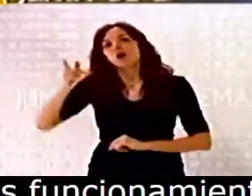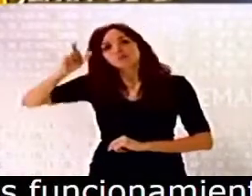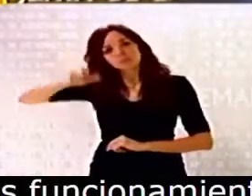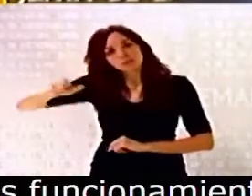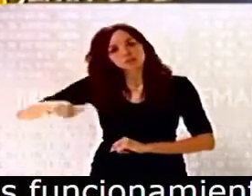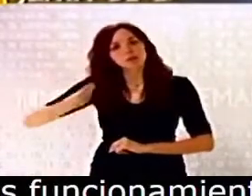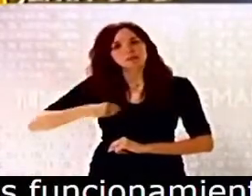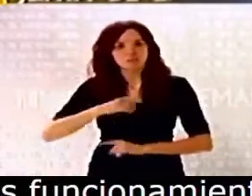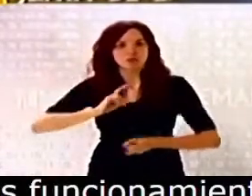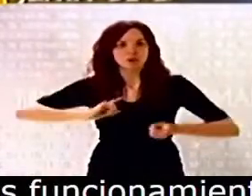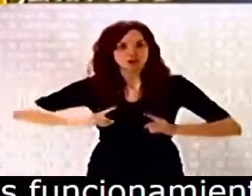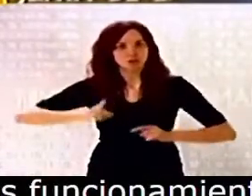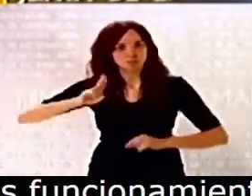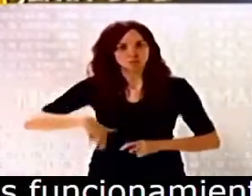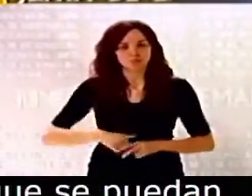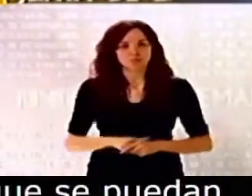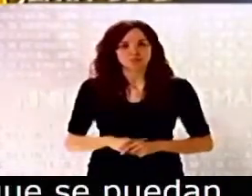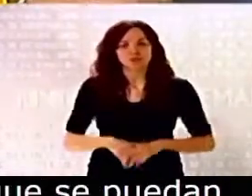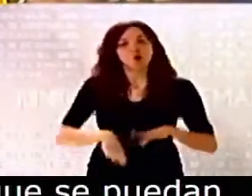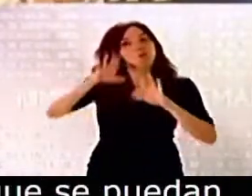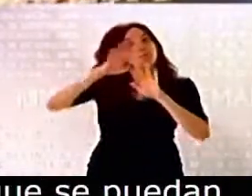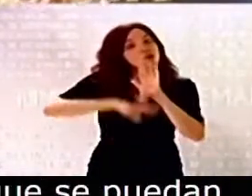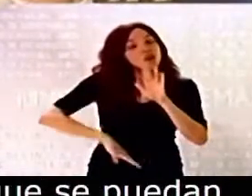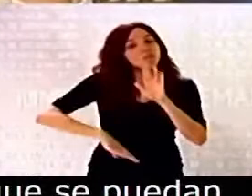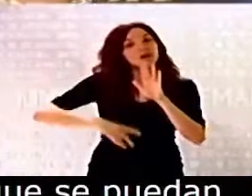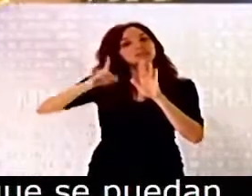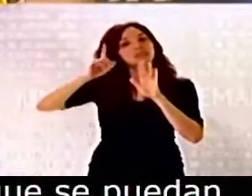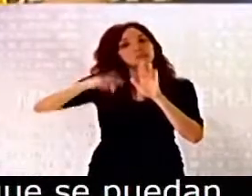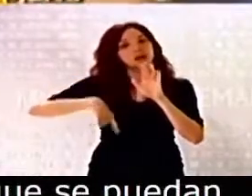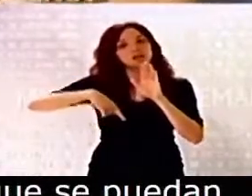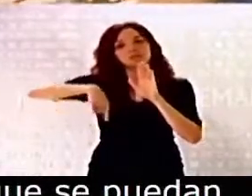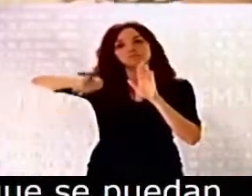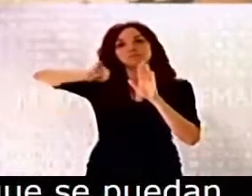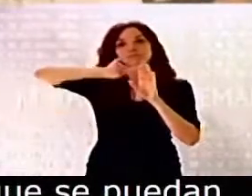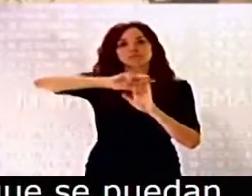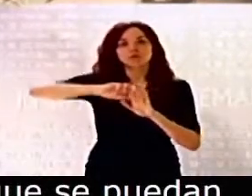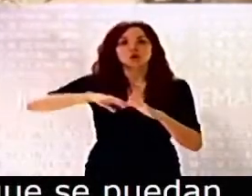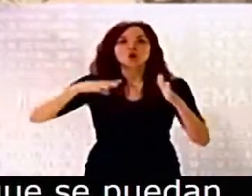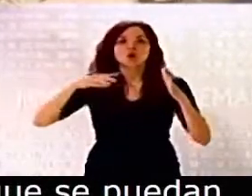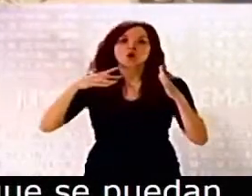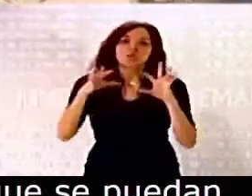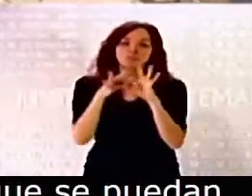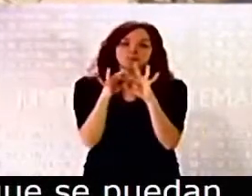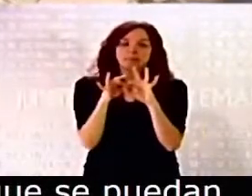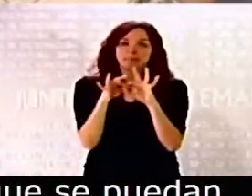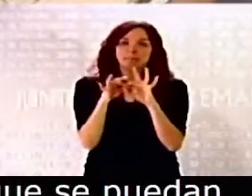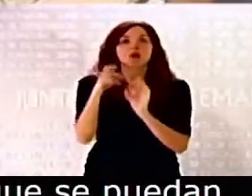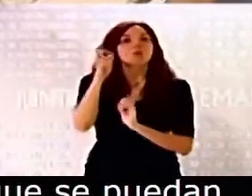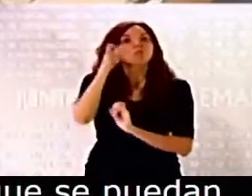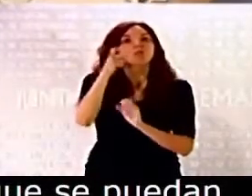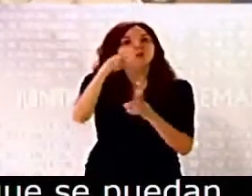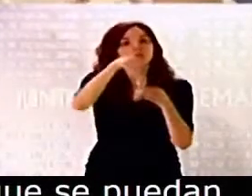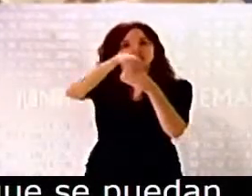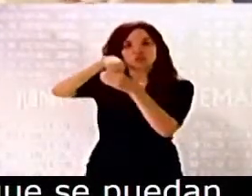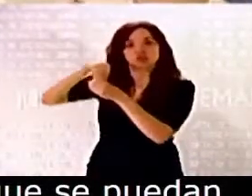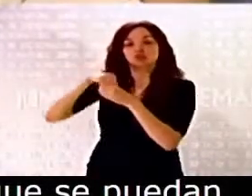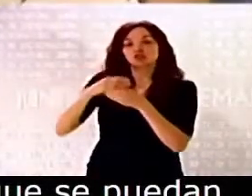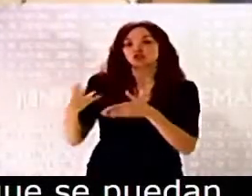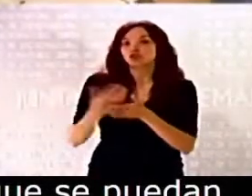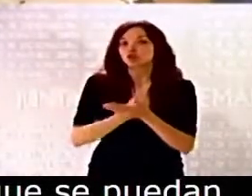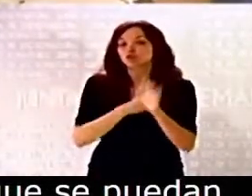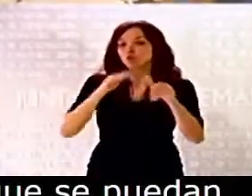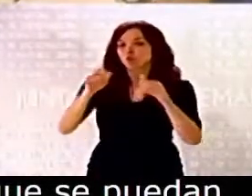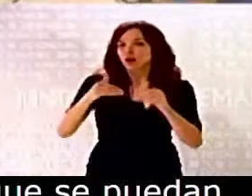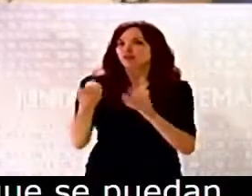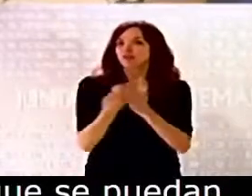producir. Un programa que cuenta también con otro nuevo programa que va a estar en todos los municipios de la región, que convocamos hace